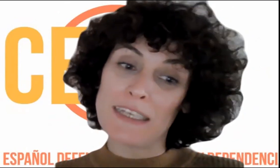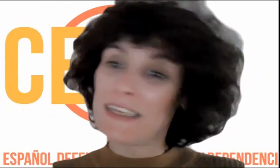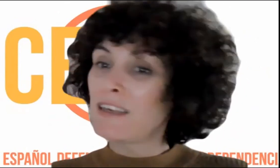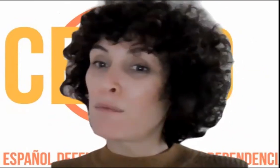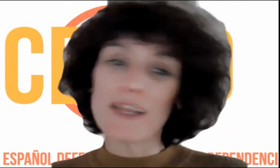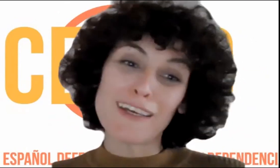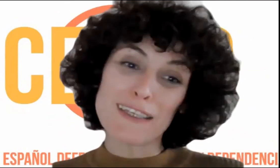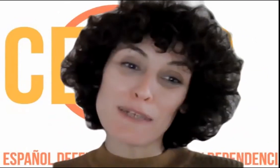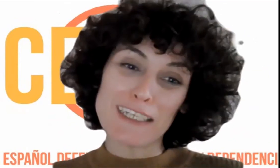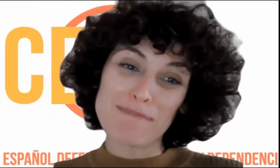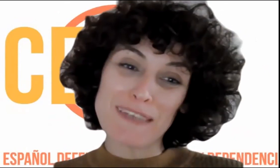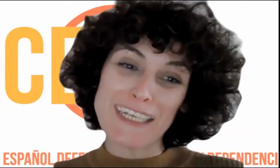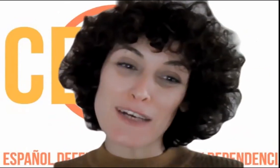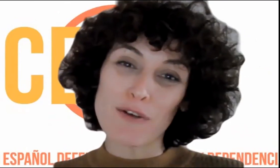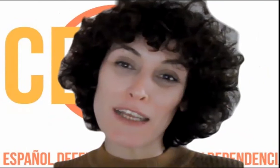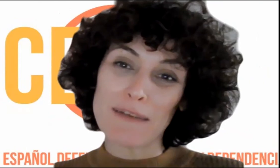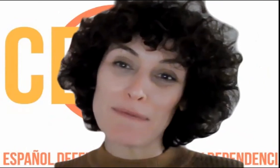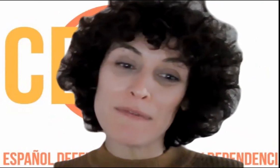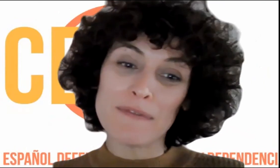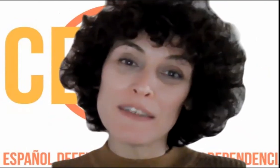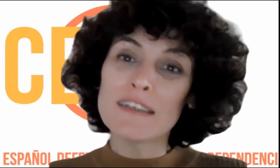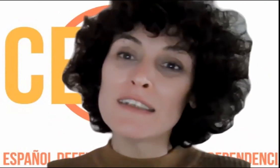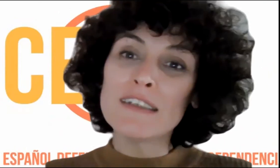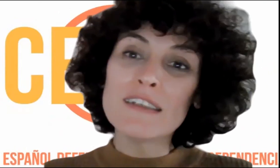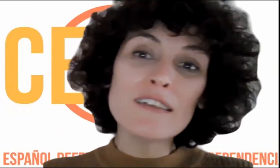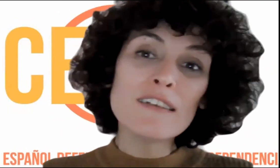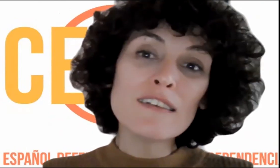también puedan intervenir en esta jornada.